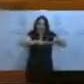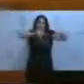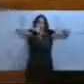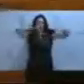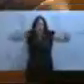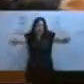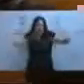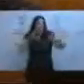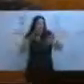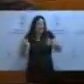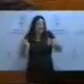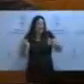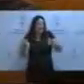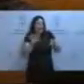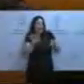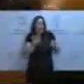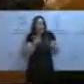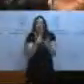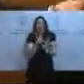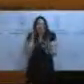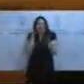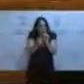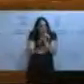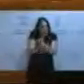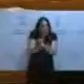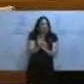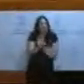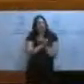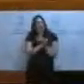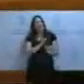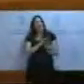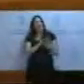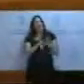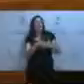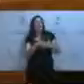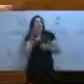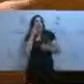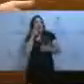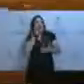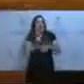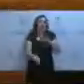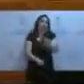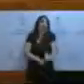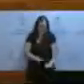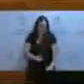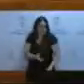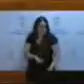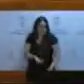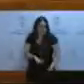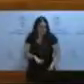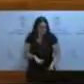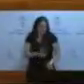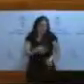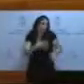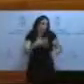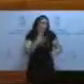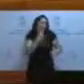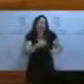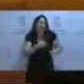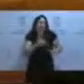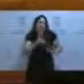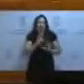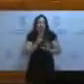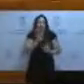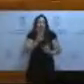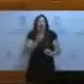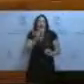realmente necesario? ¿Vamos a establecer un protocolo o seguimos esperando a que suceda un accidente si lo tenemos o no lo tenemos? Igual lo tenemos y usted me dice aquí que sí. Pero